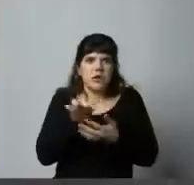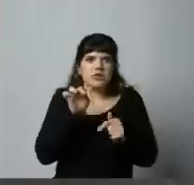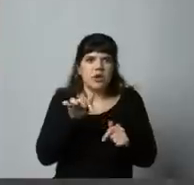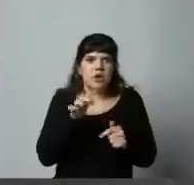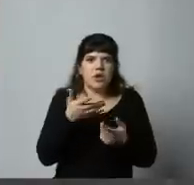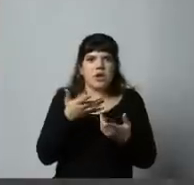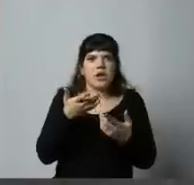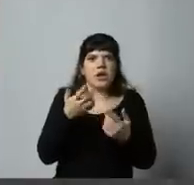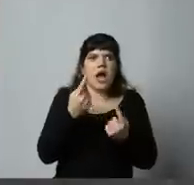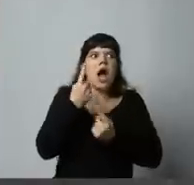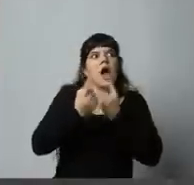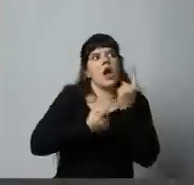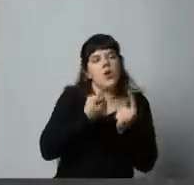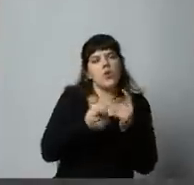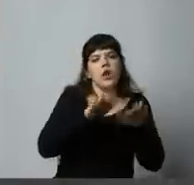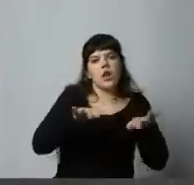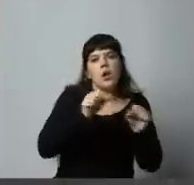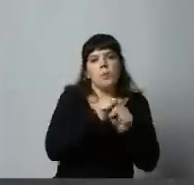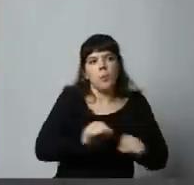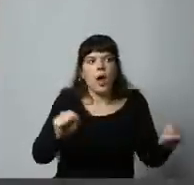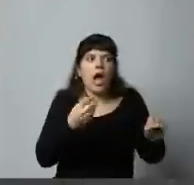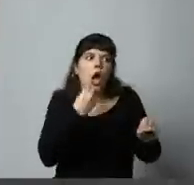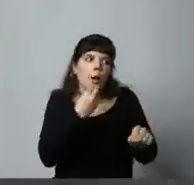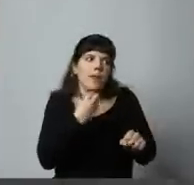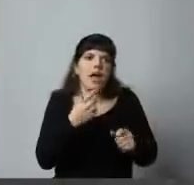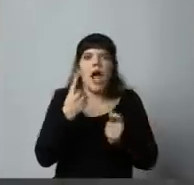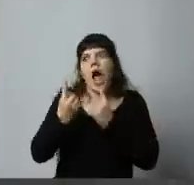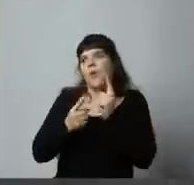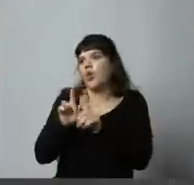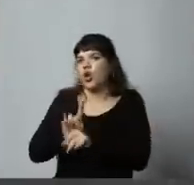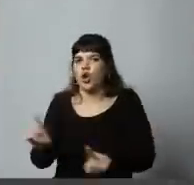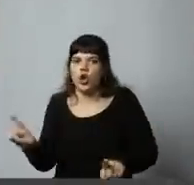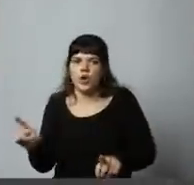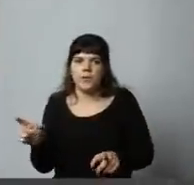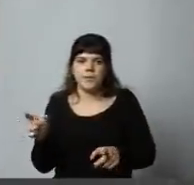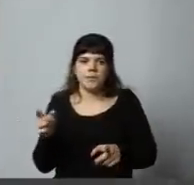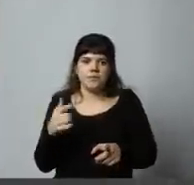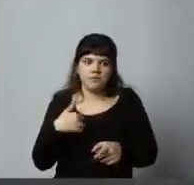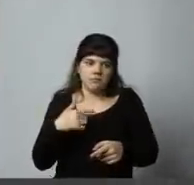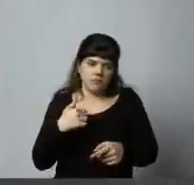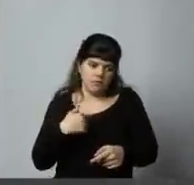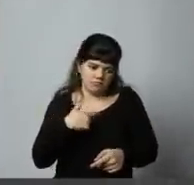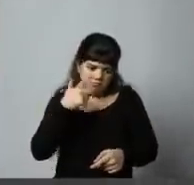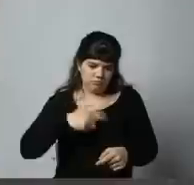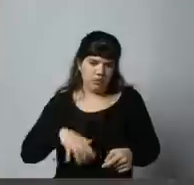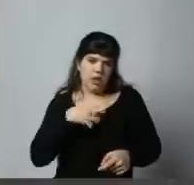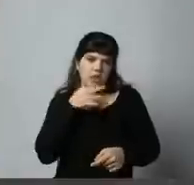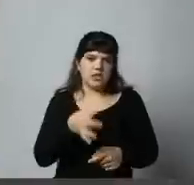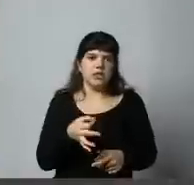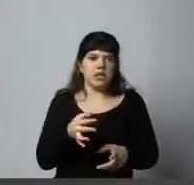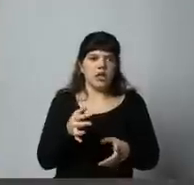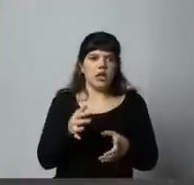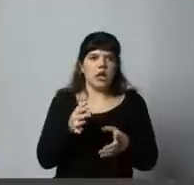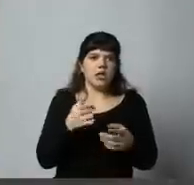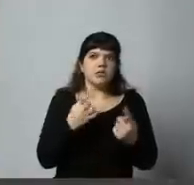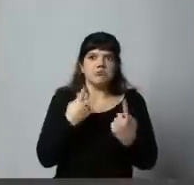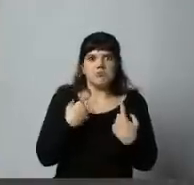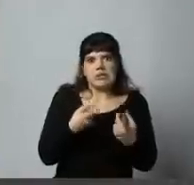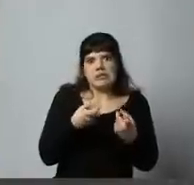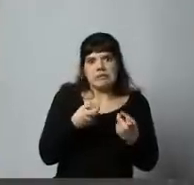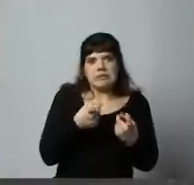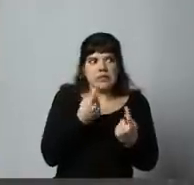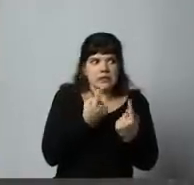algunos niños pueden comer y otros los que se autodeclara que realmente lo necesitan y